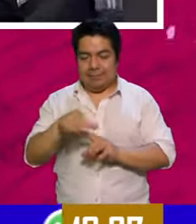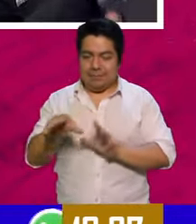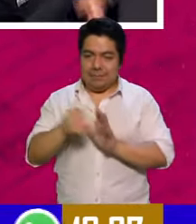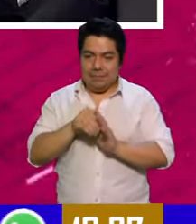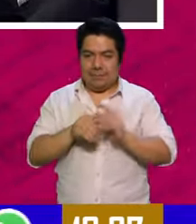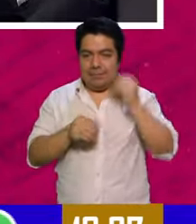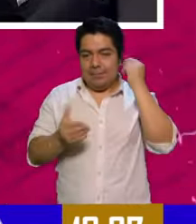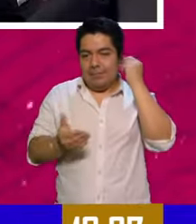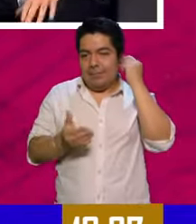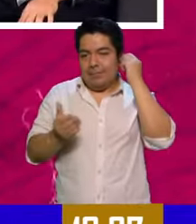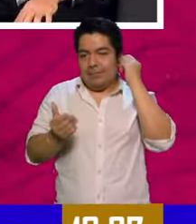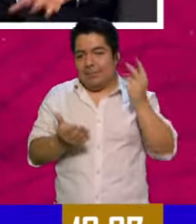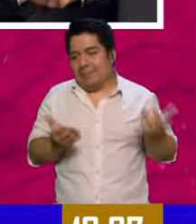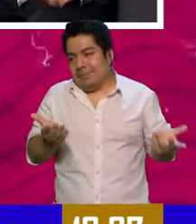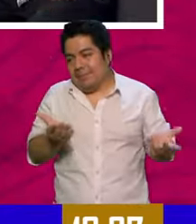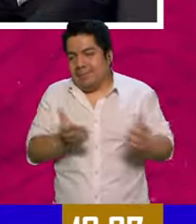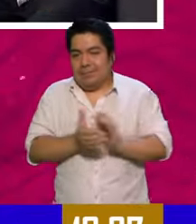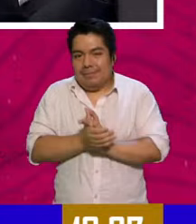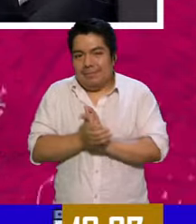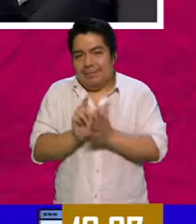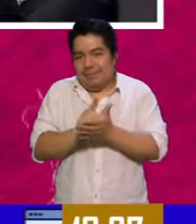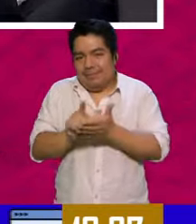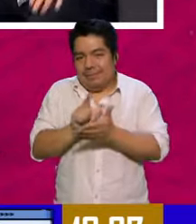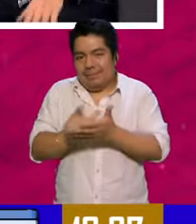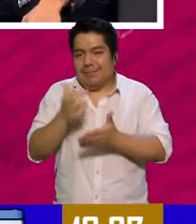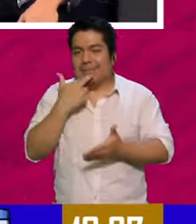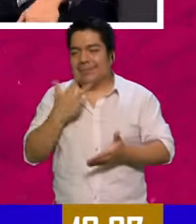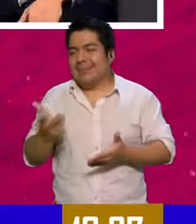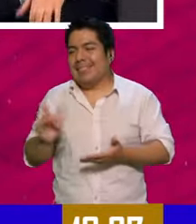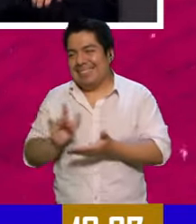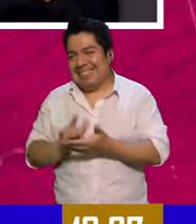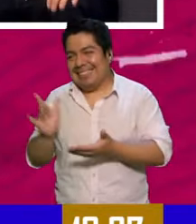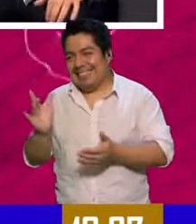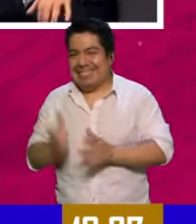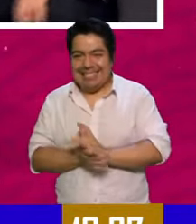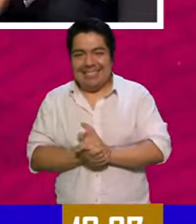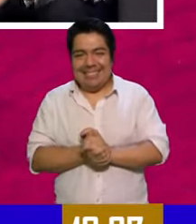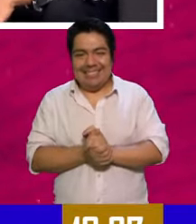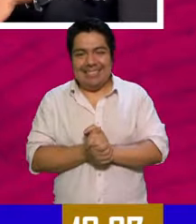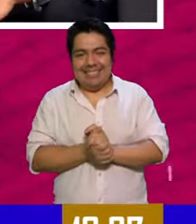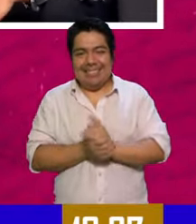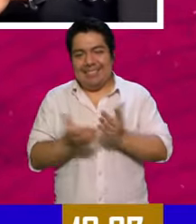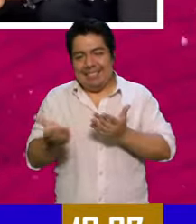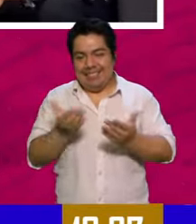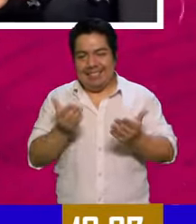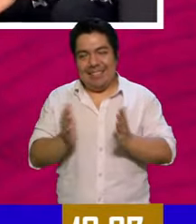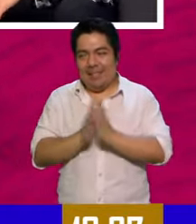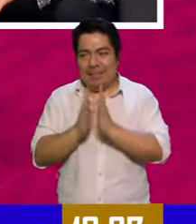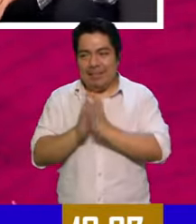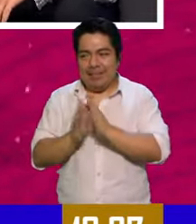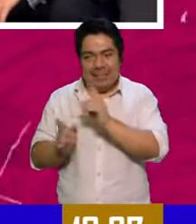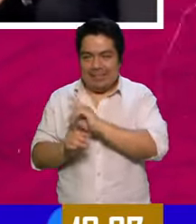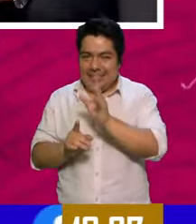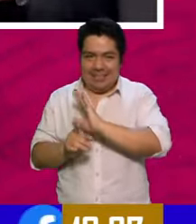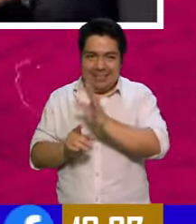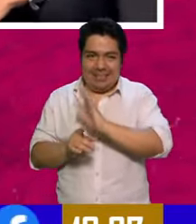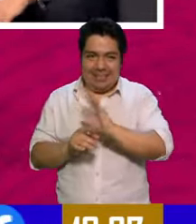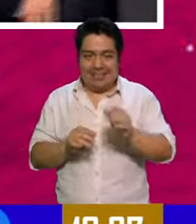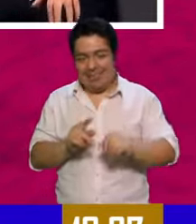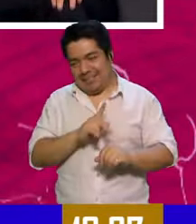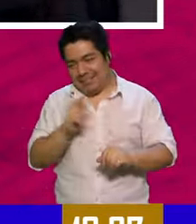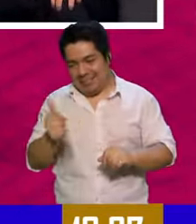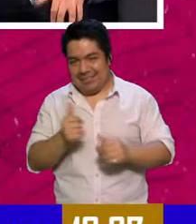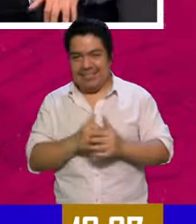qué barbaridad. Igual de propuestos, no más higiénicos. Gracias por la información, Toño. Adelante. Bueno, pues, Toño no va a participar, pero también